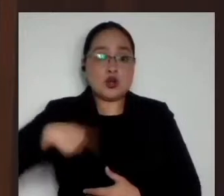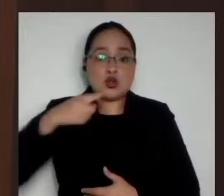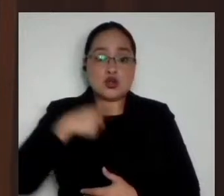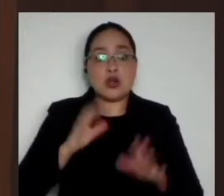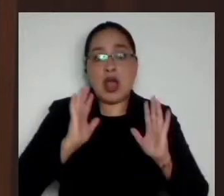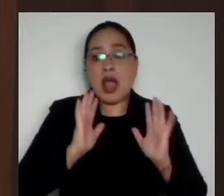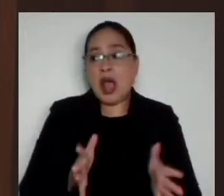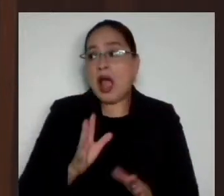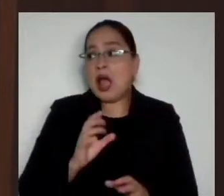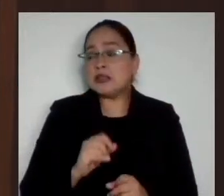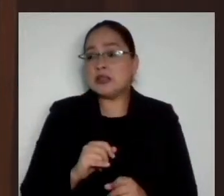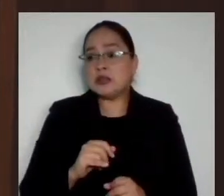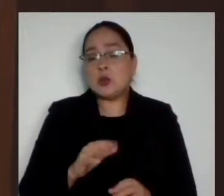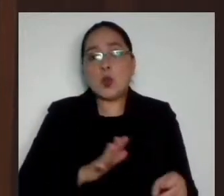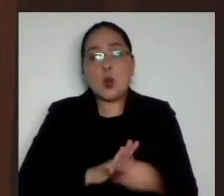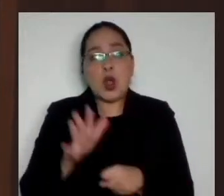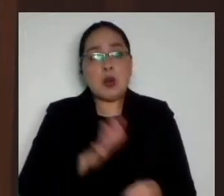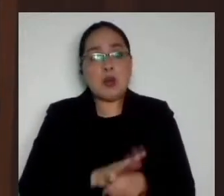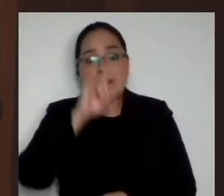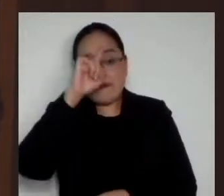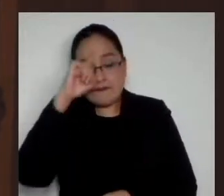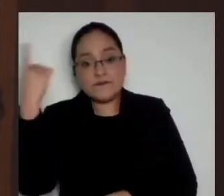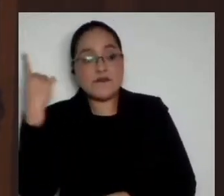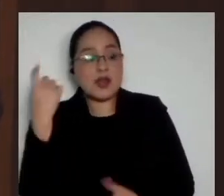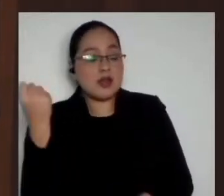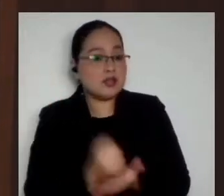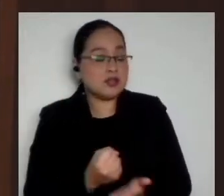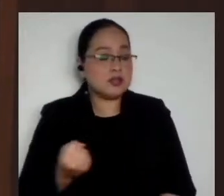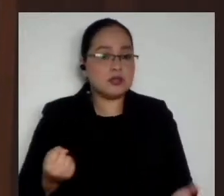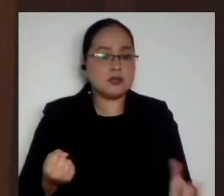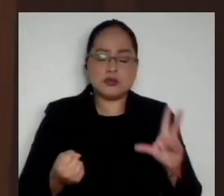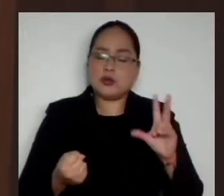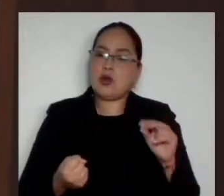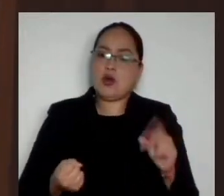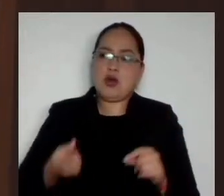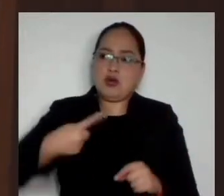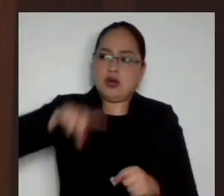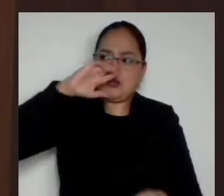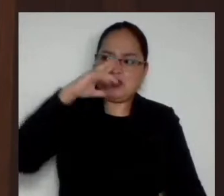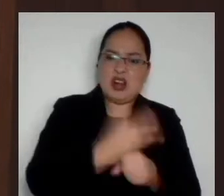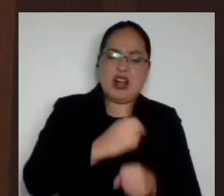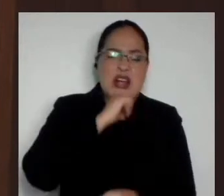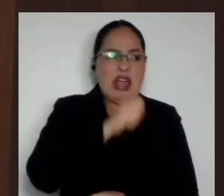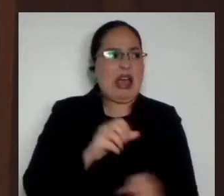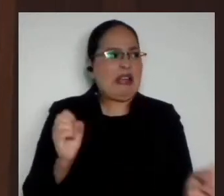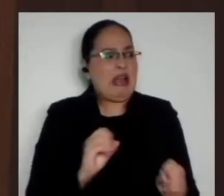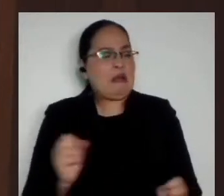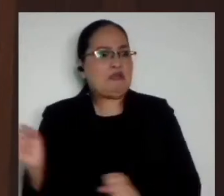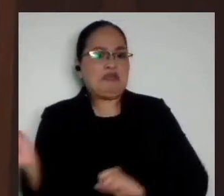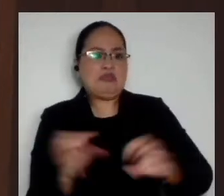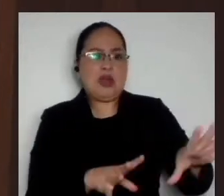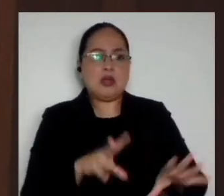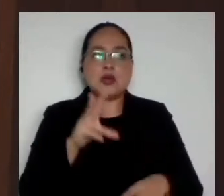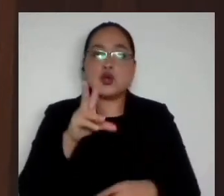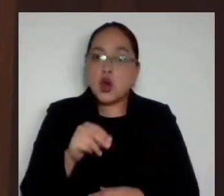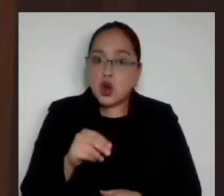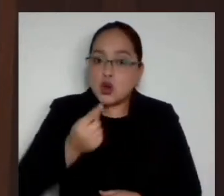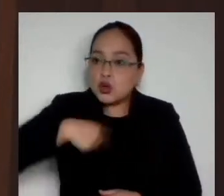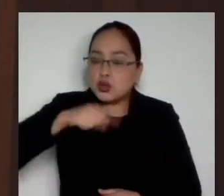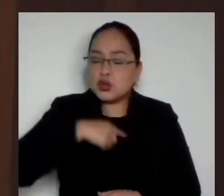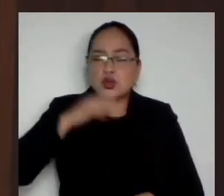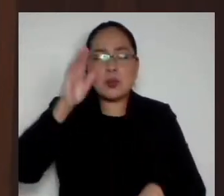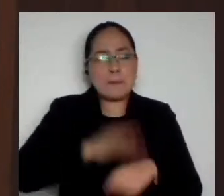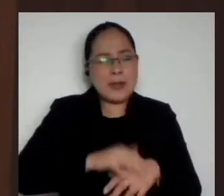lo hicimos con falta de responsabilidad. Tuvimos que meternos a fondo, a